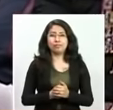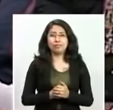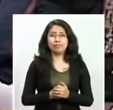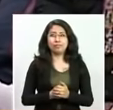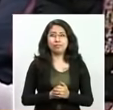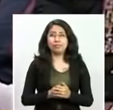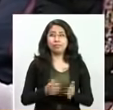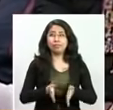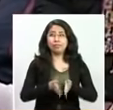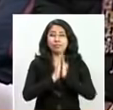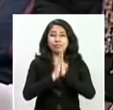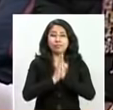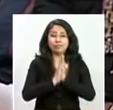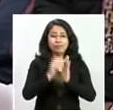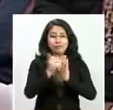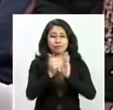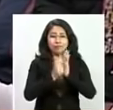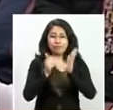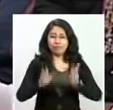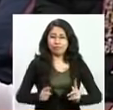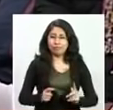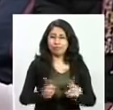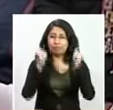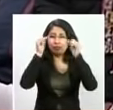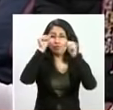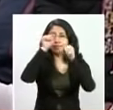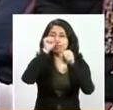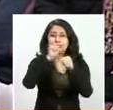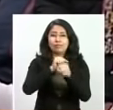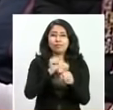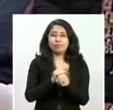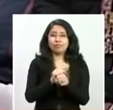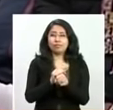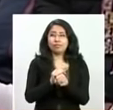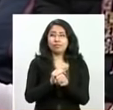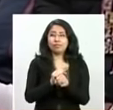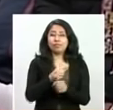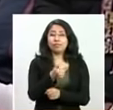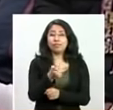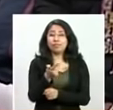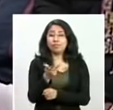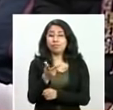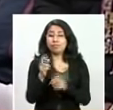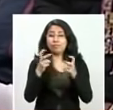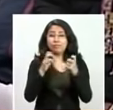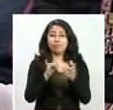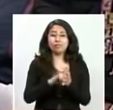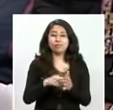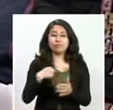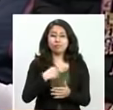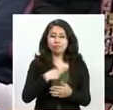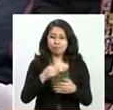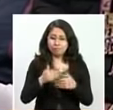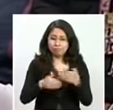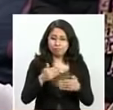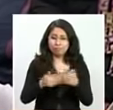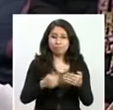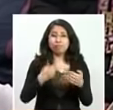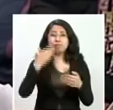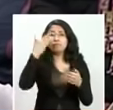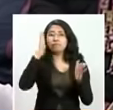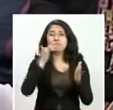procurador inmediata acción en aquellos casos que estemos procesándolos. No